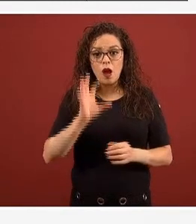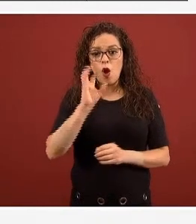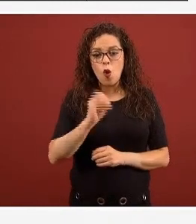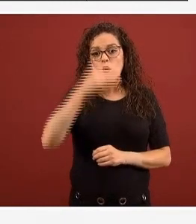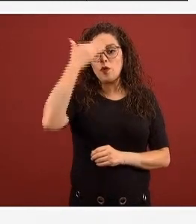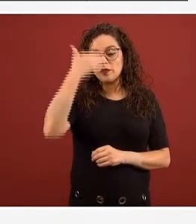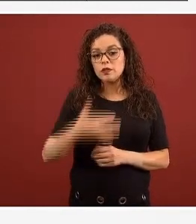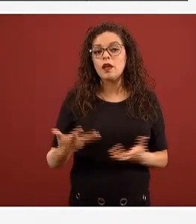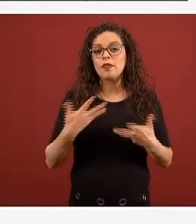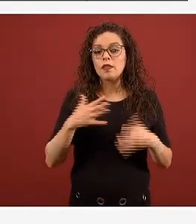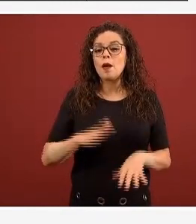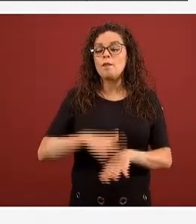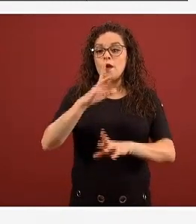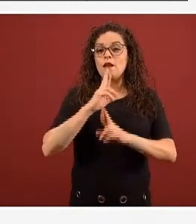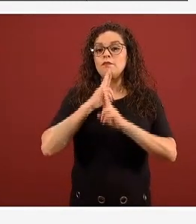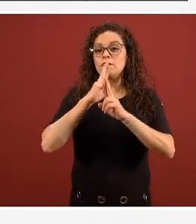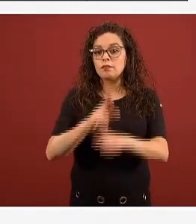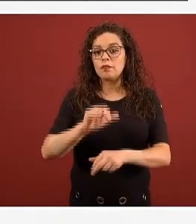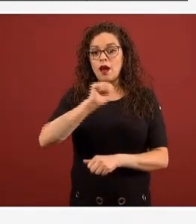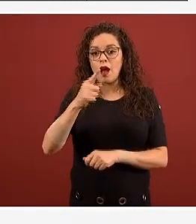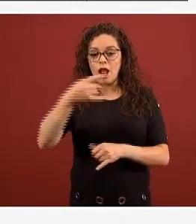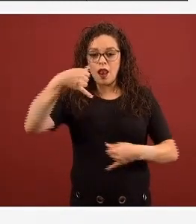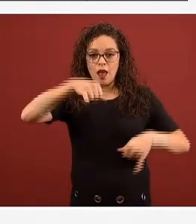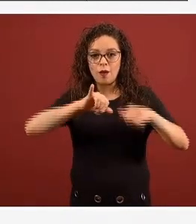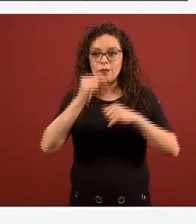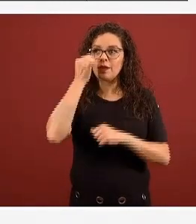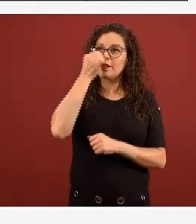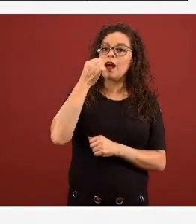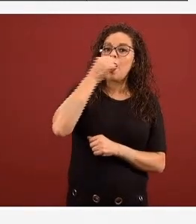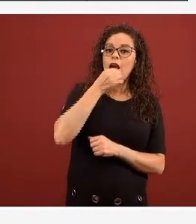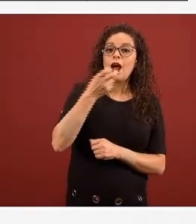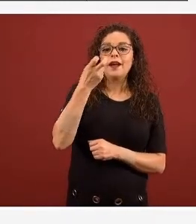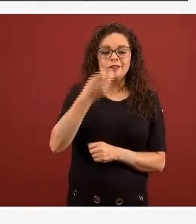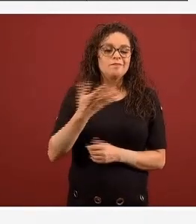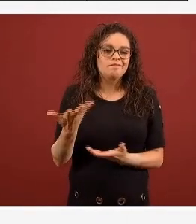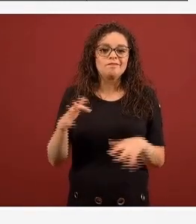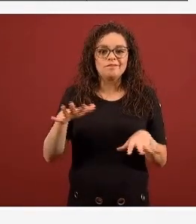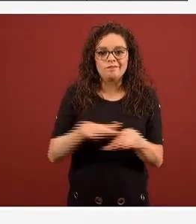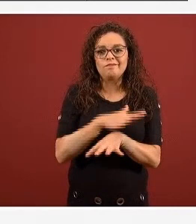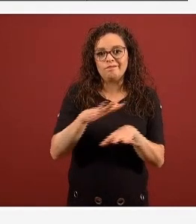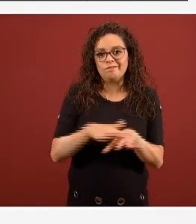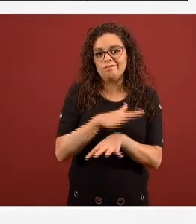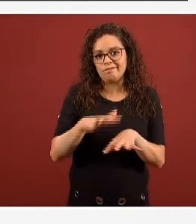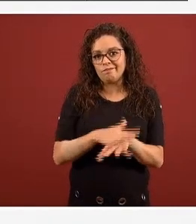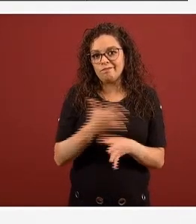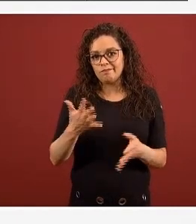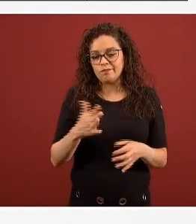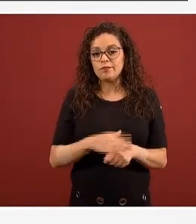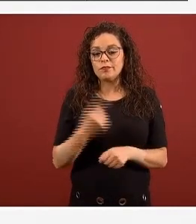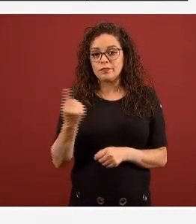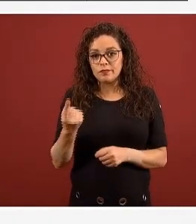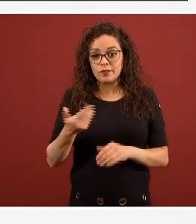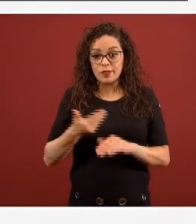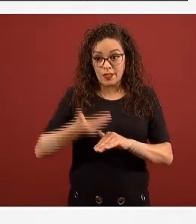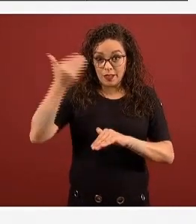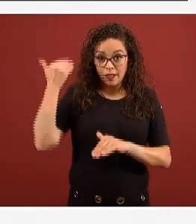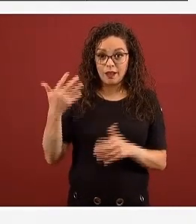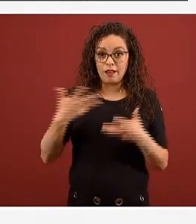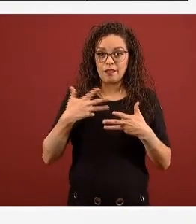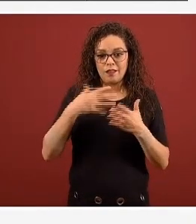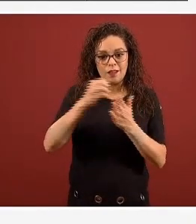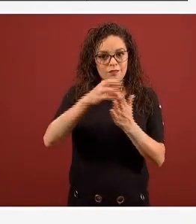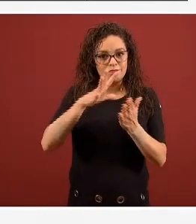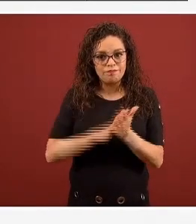más resultados de laboratorio, pues esto entonces empieza también a cambiar y empieza a tomar la tendencia que en su momento